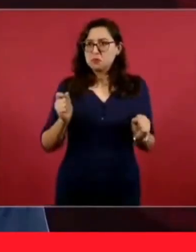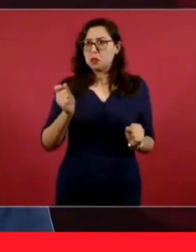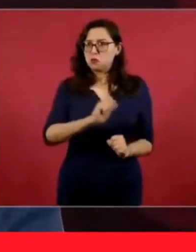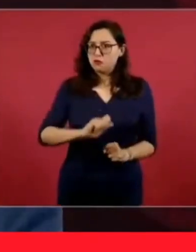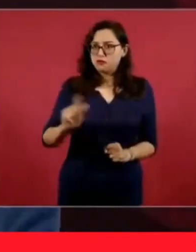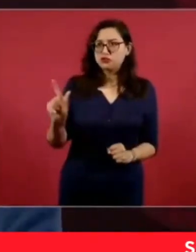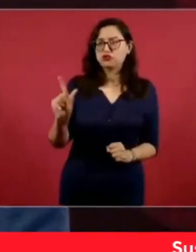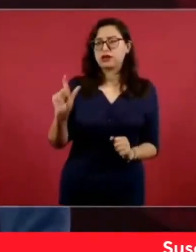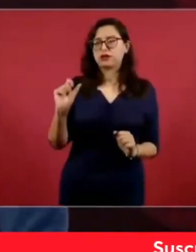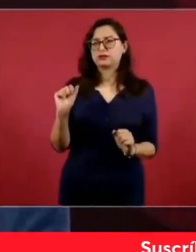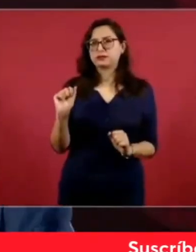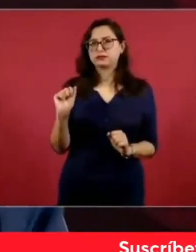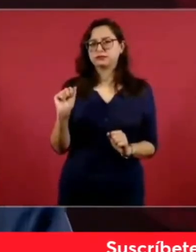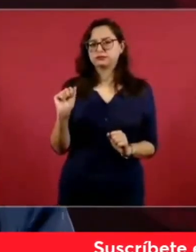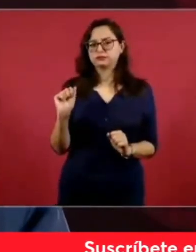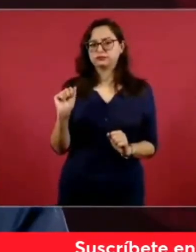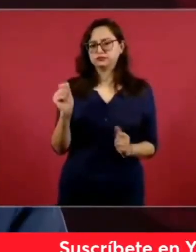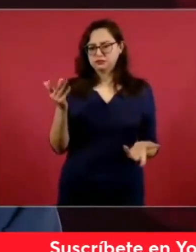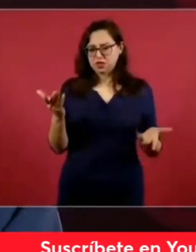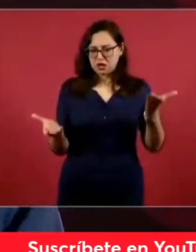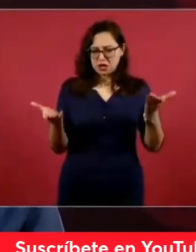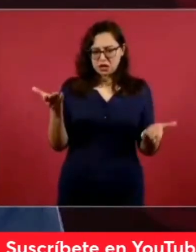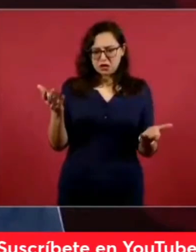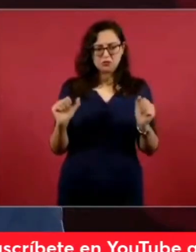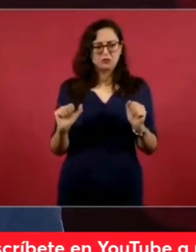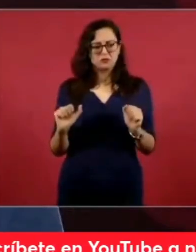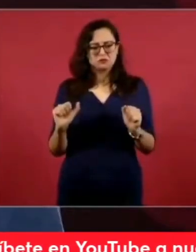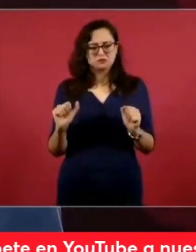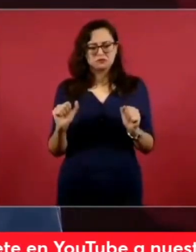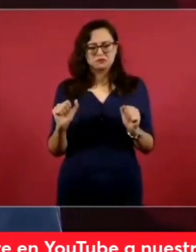porque hay todavía periodistas